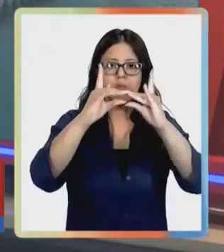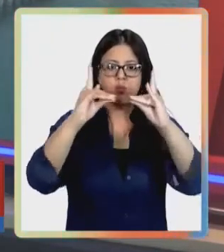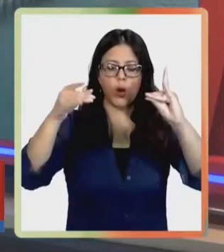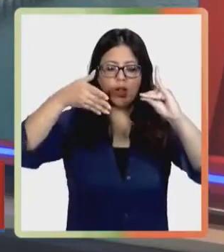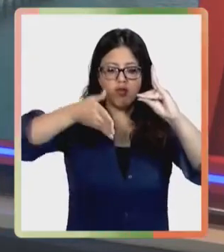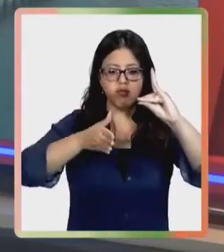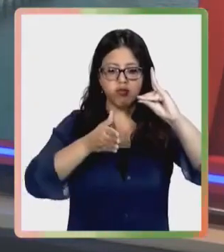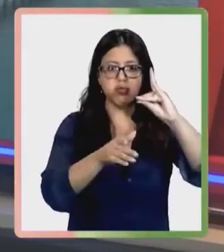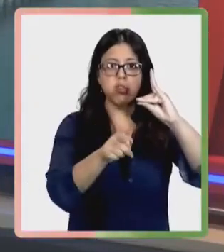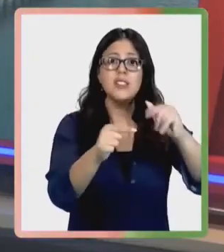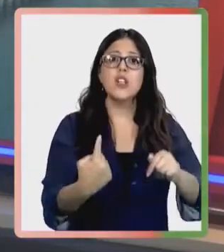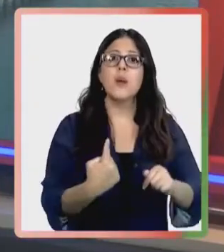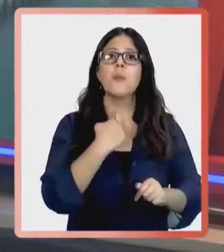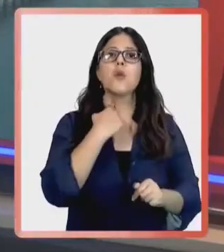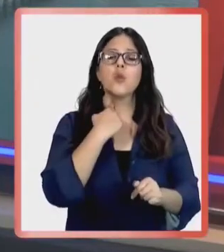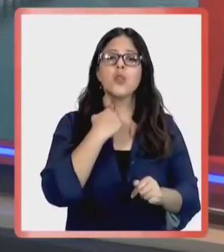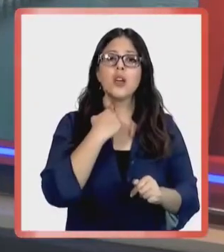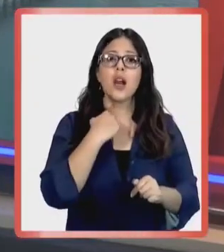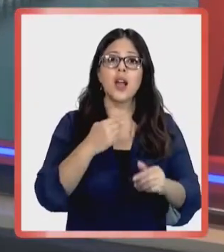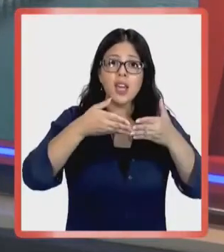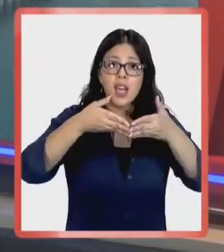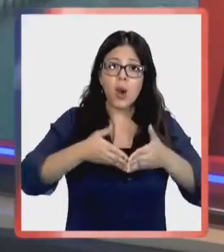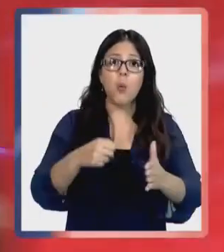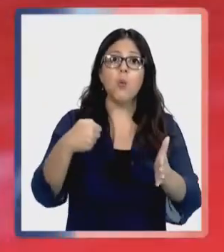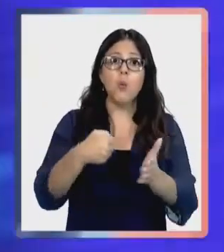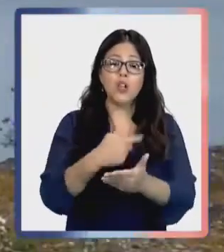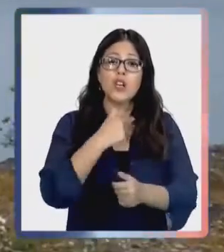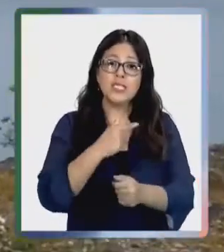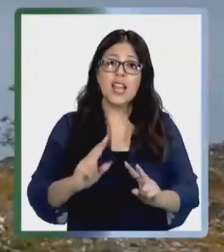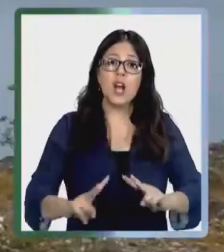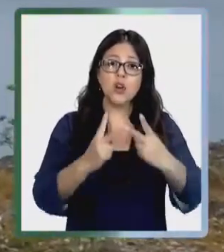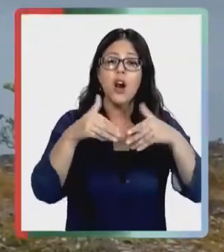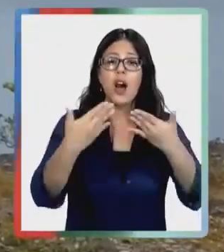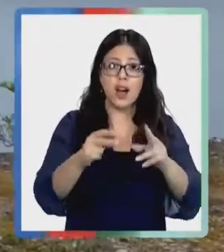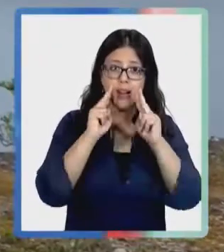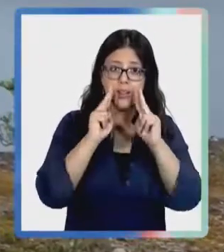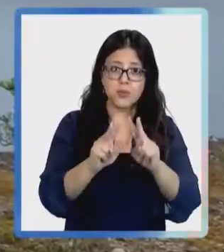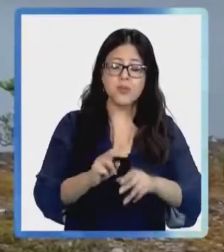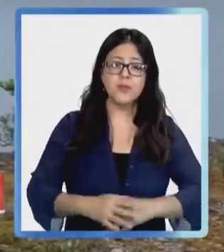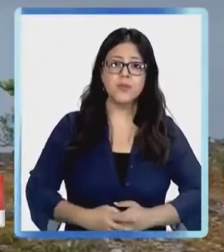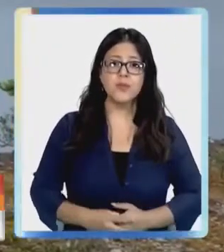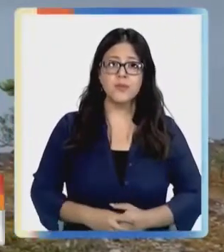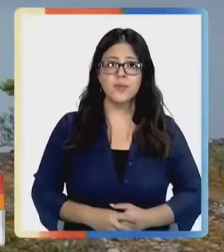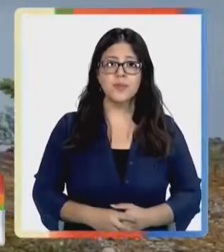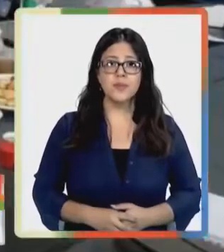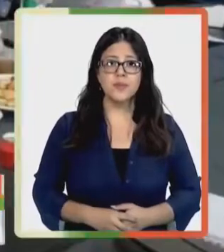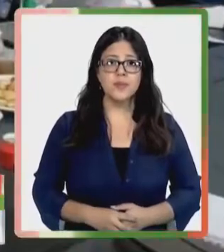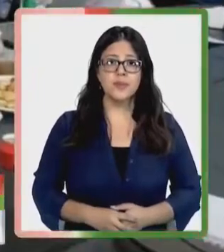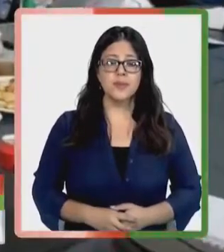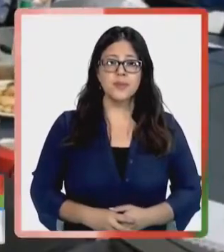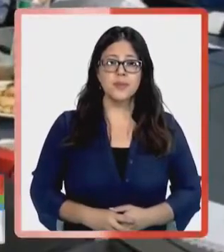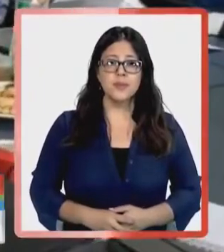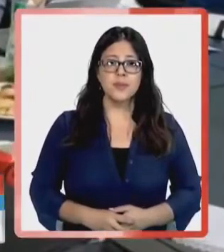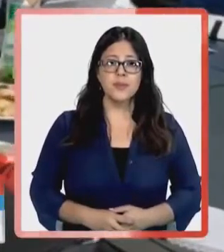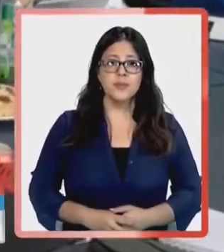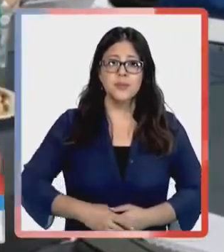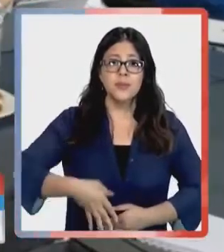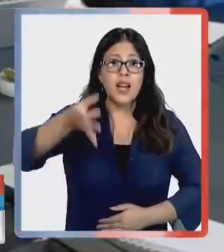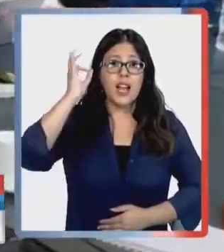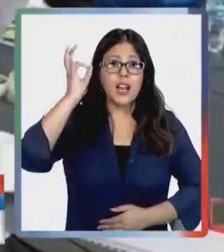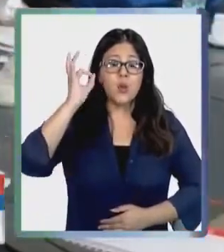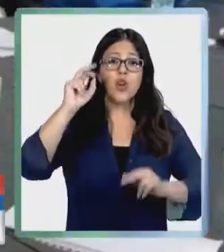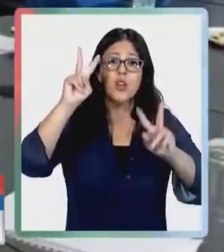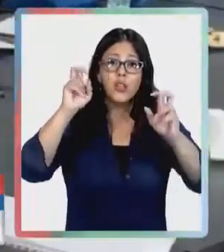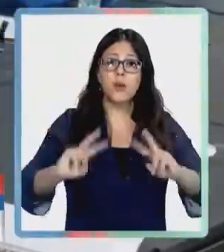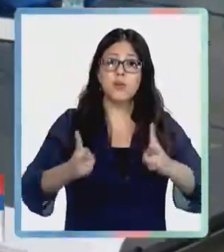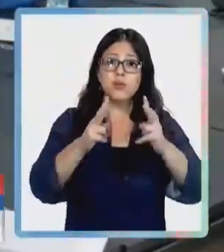construir. Vértice Televisión nos cuenta más. En la reunión de infraestructura del Consejo Regional Los Lagos se discutió el informe